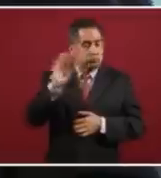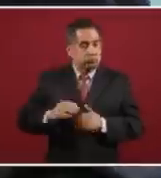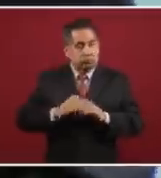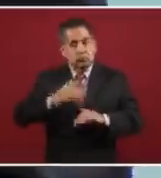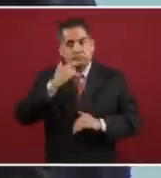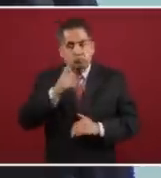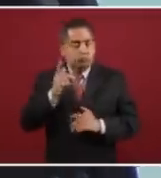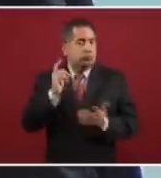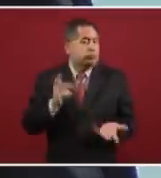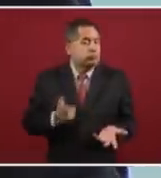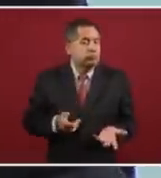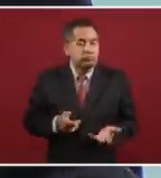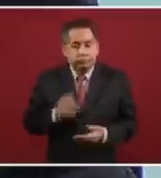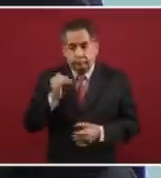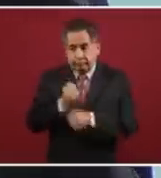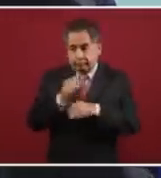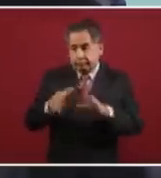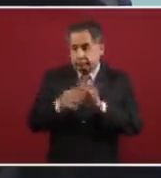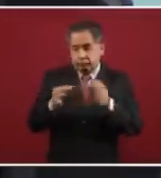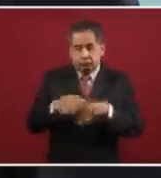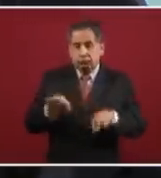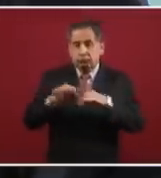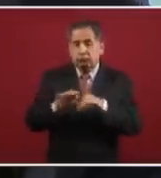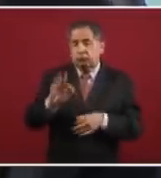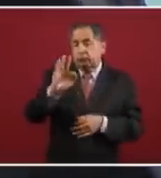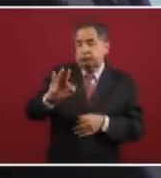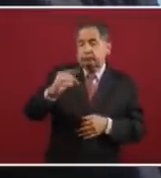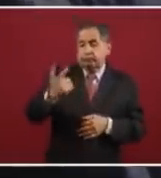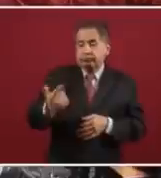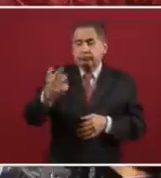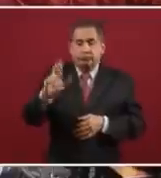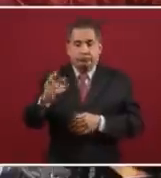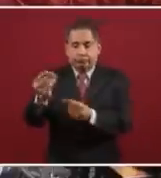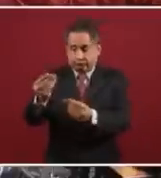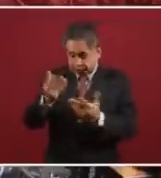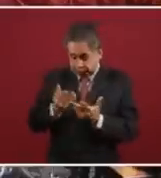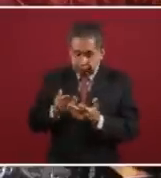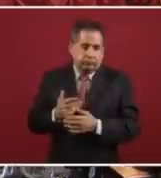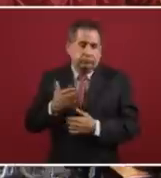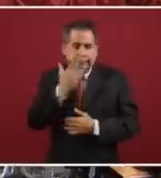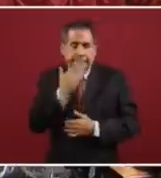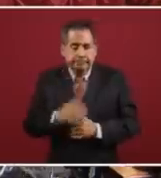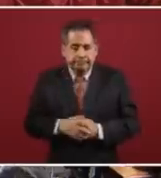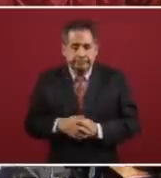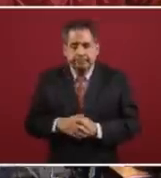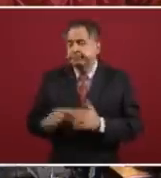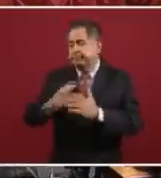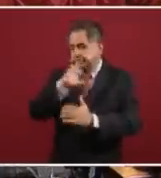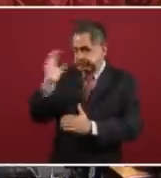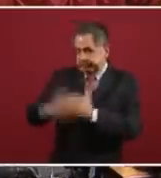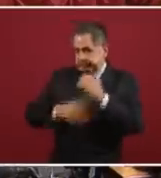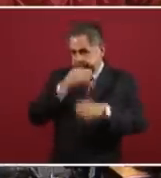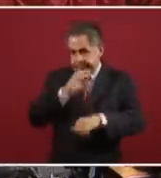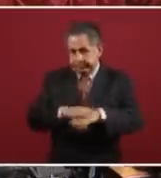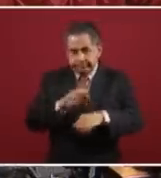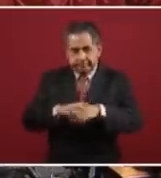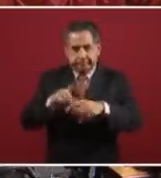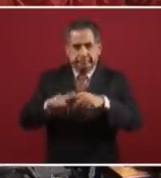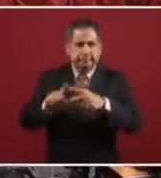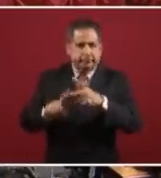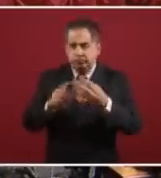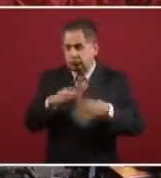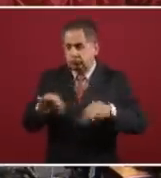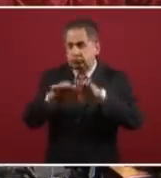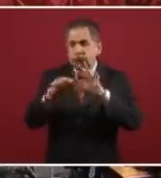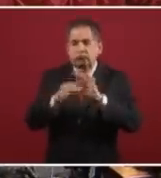24.2%. Esta es información de la Fiscalía General de la República. Y para concluir, dos o tres datos